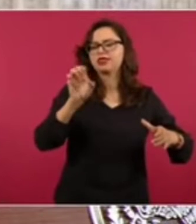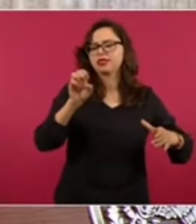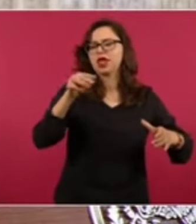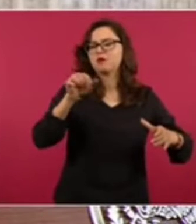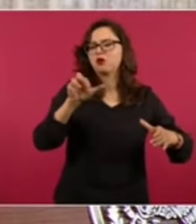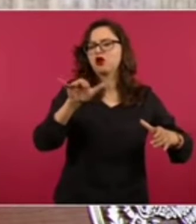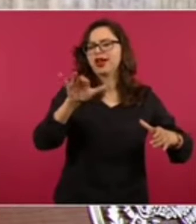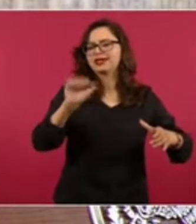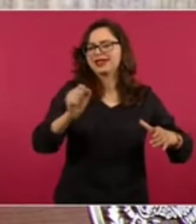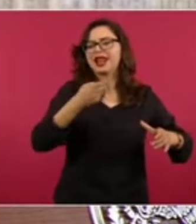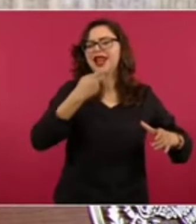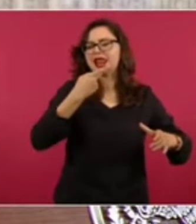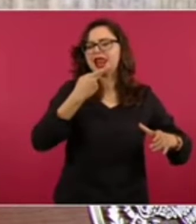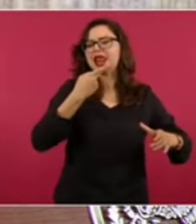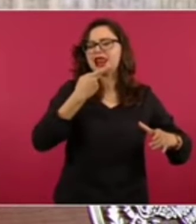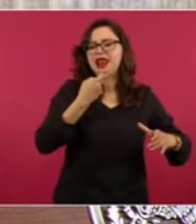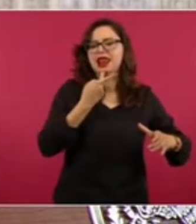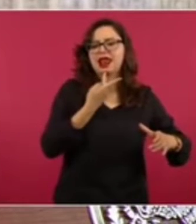como retórica.